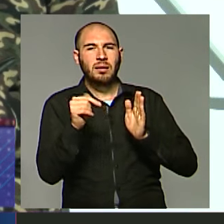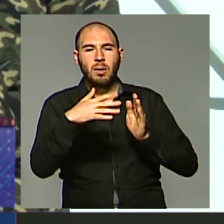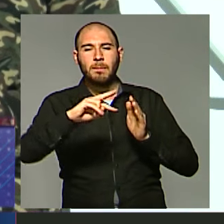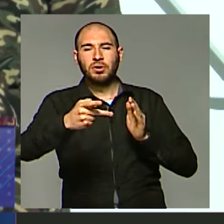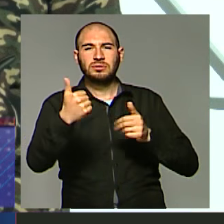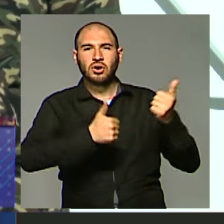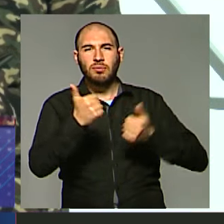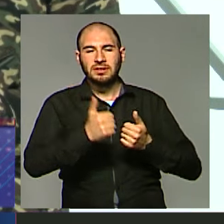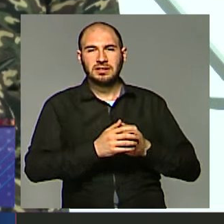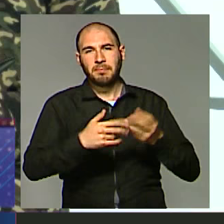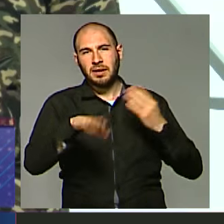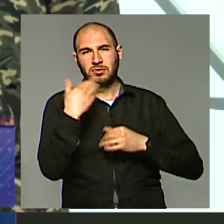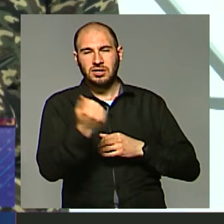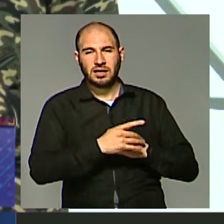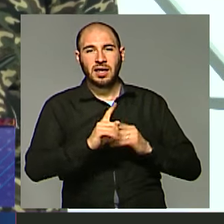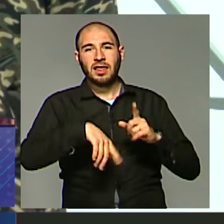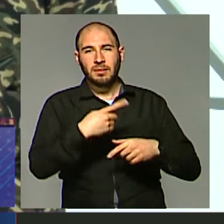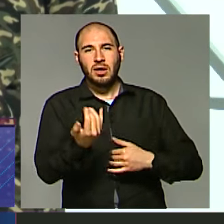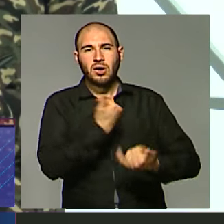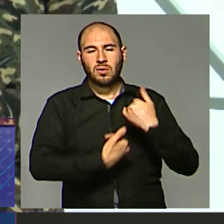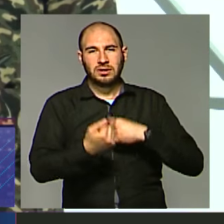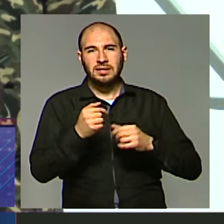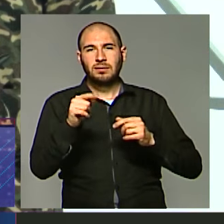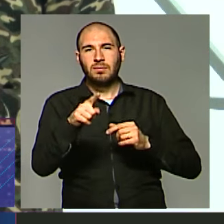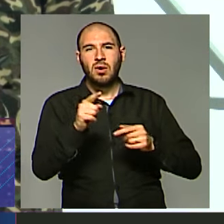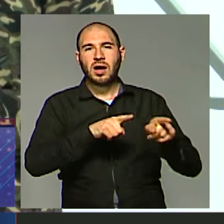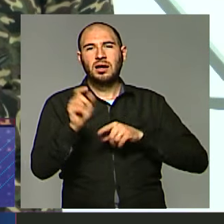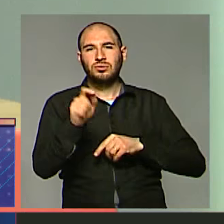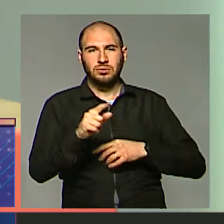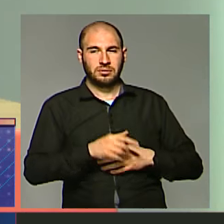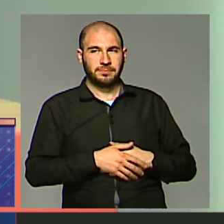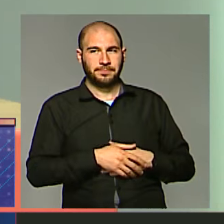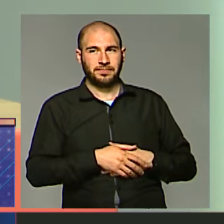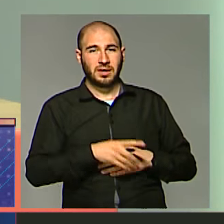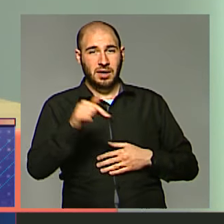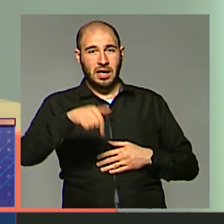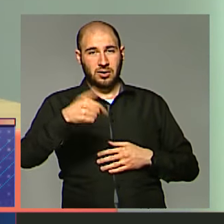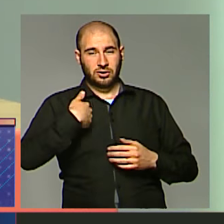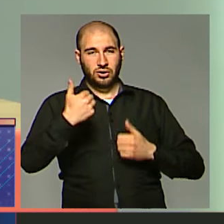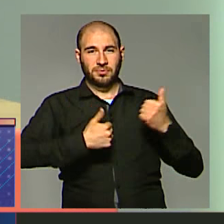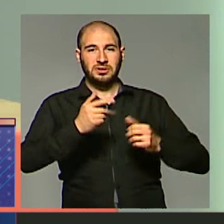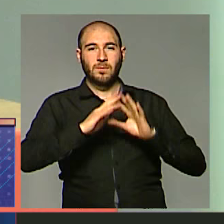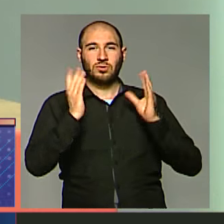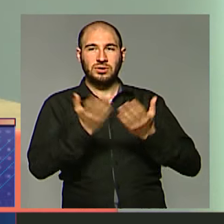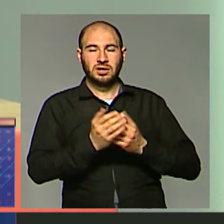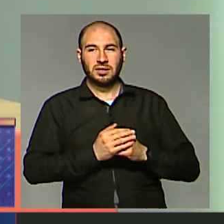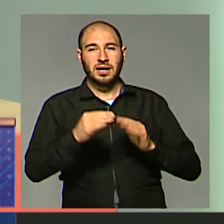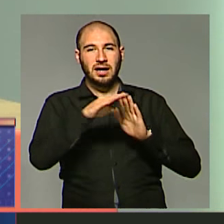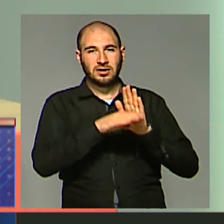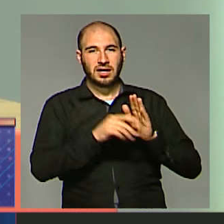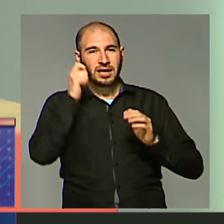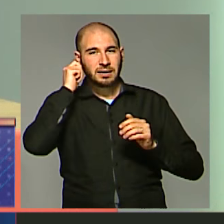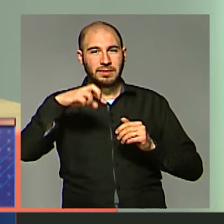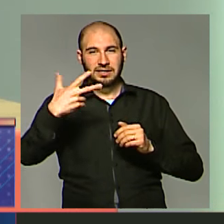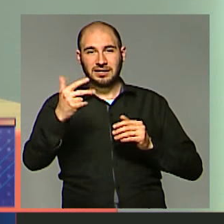próximo que se te viene, qué es lo más importante y ya después nos vas a contar un poco más sobre tu carrera. Ahora voy a competir el mundial en la categoría